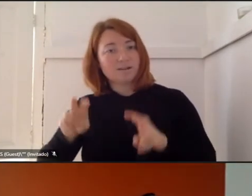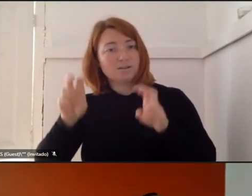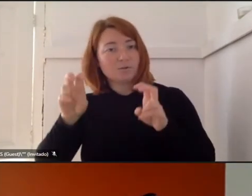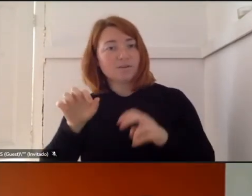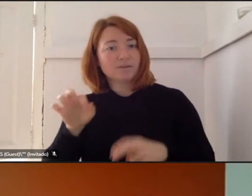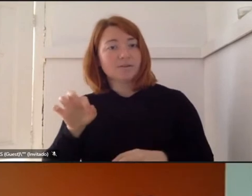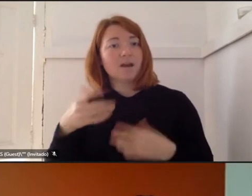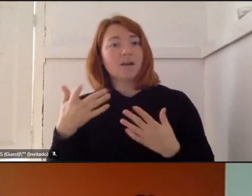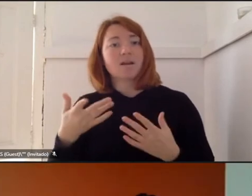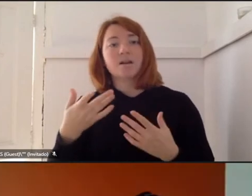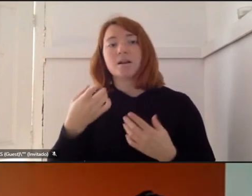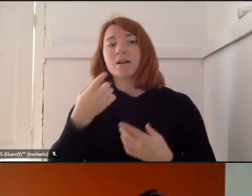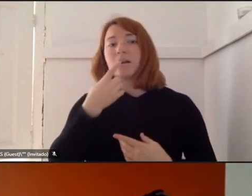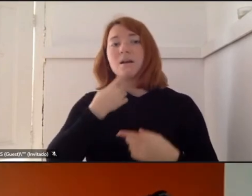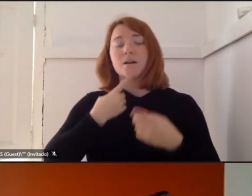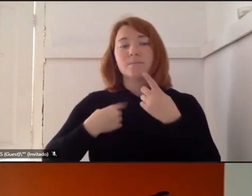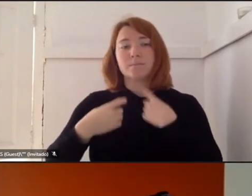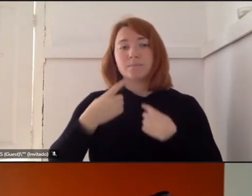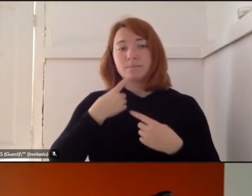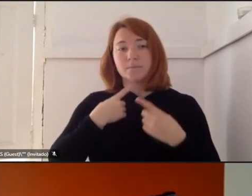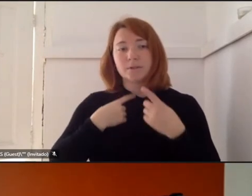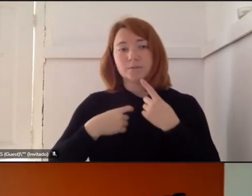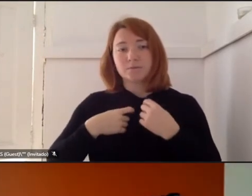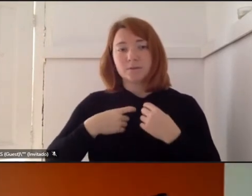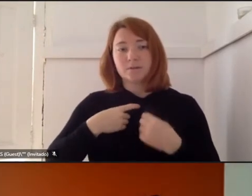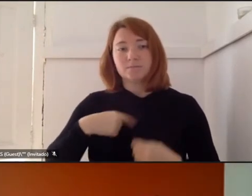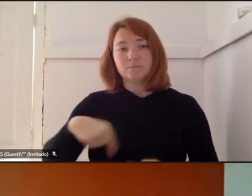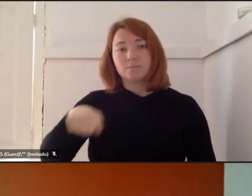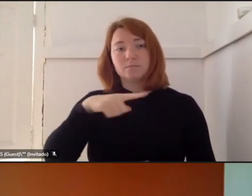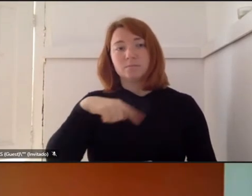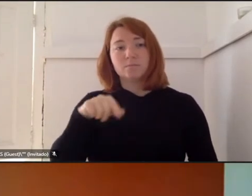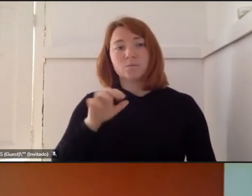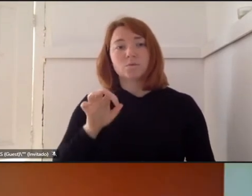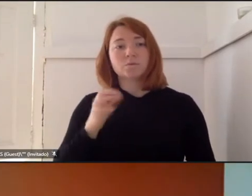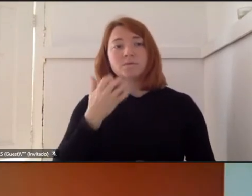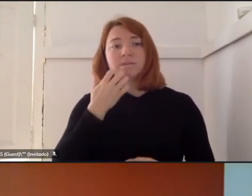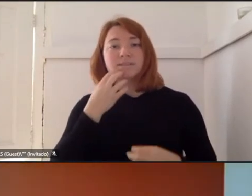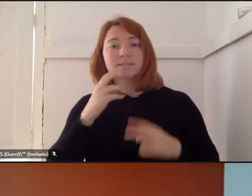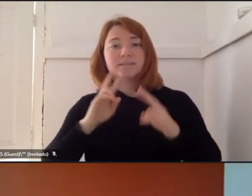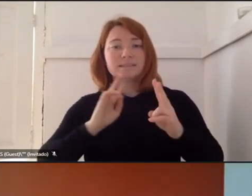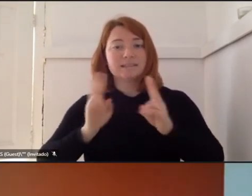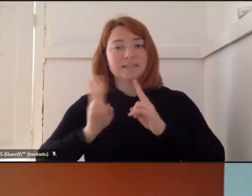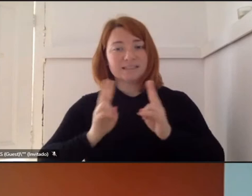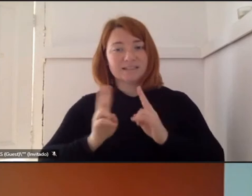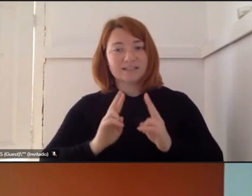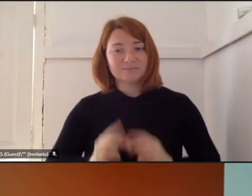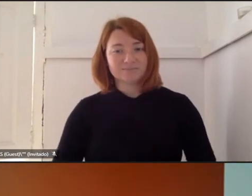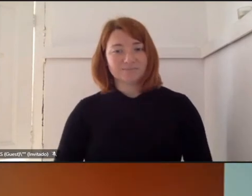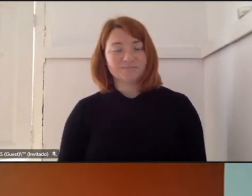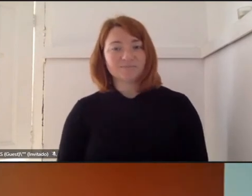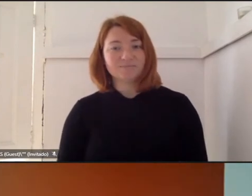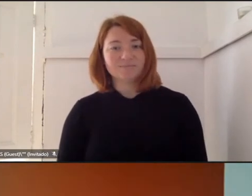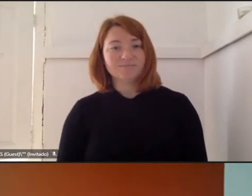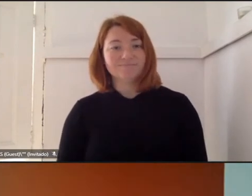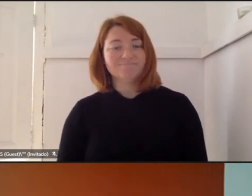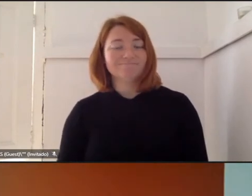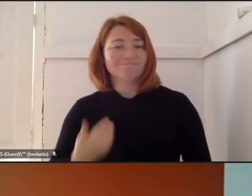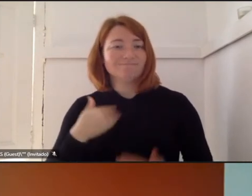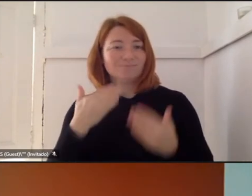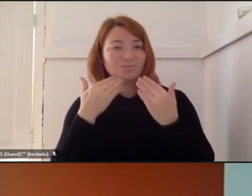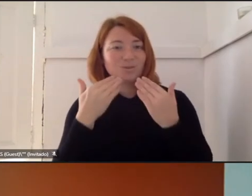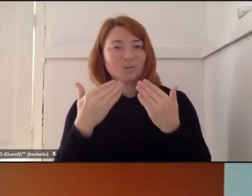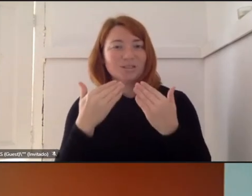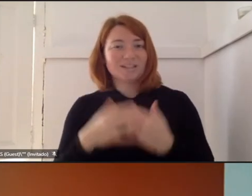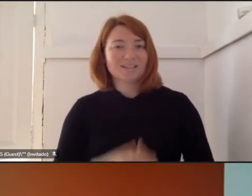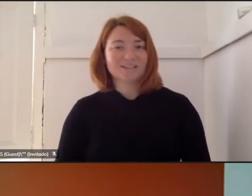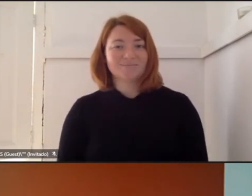las preguntas que habéis hecho por el chat. Bueno, muchísimas gracias.